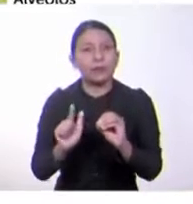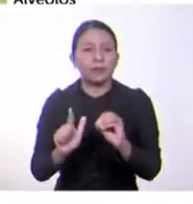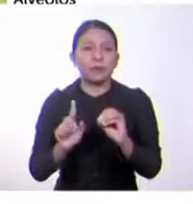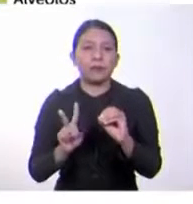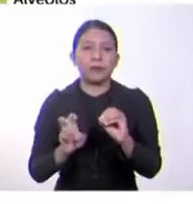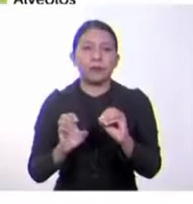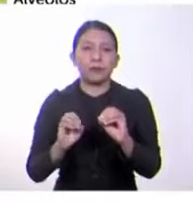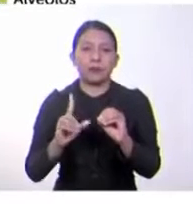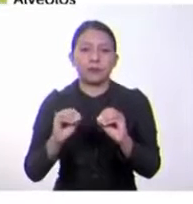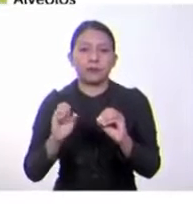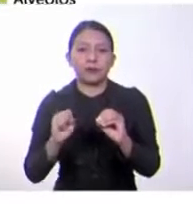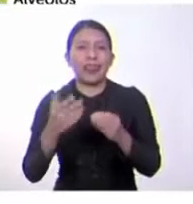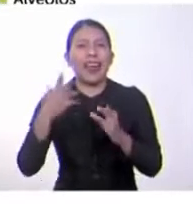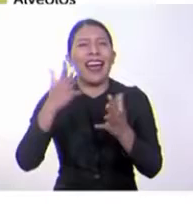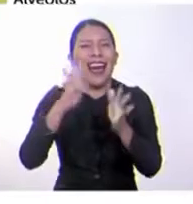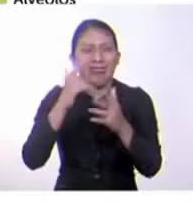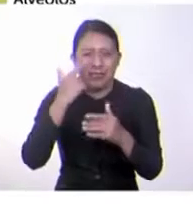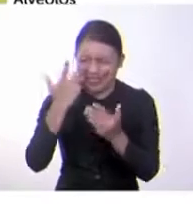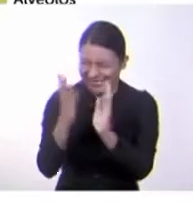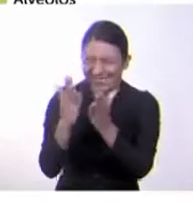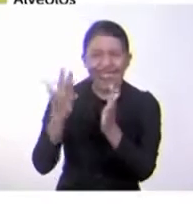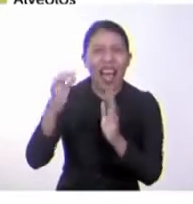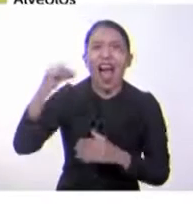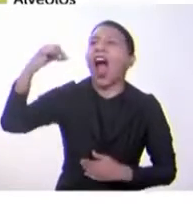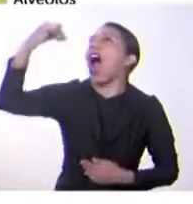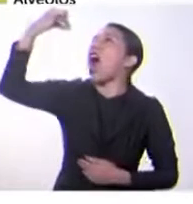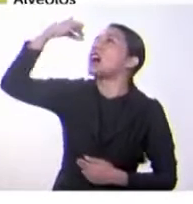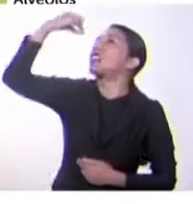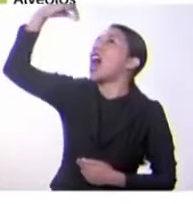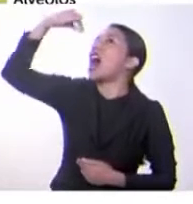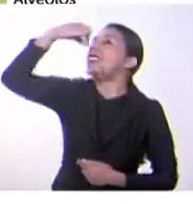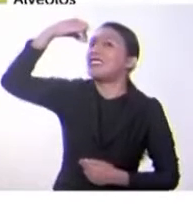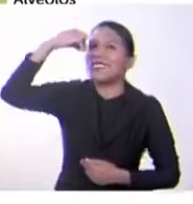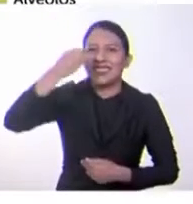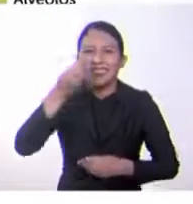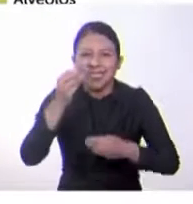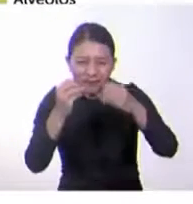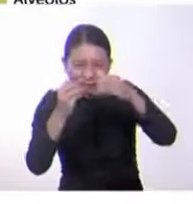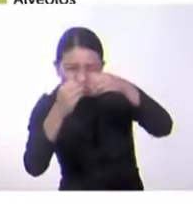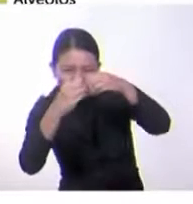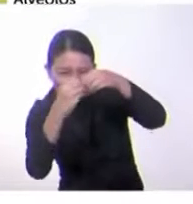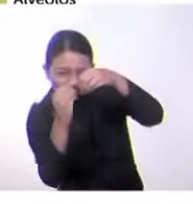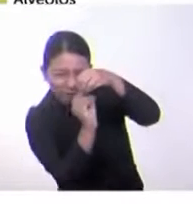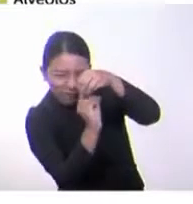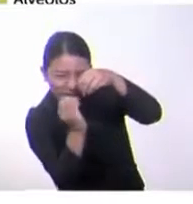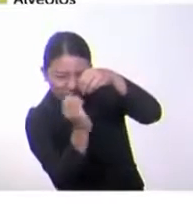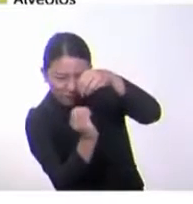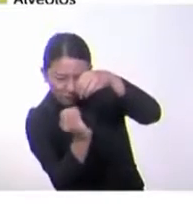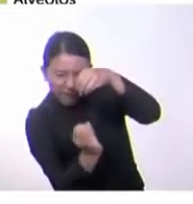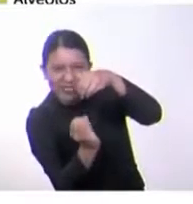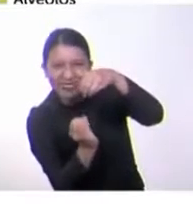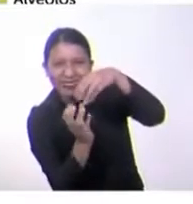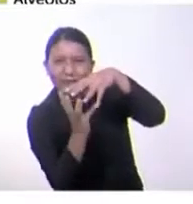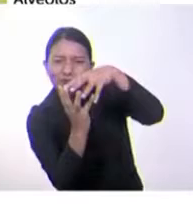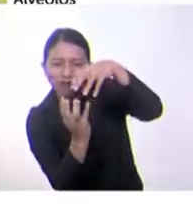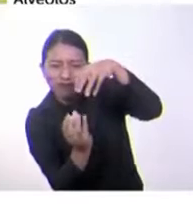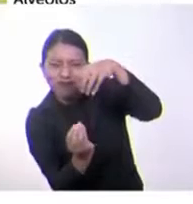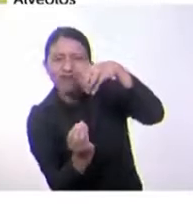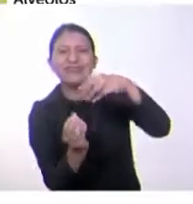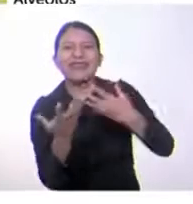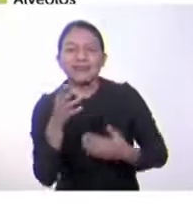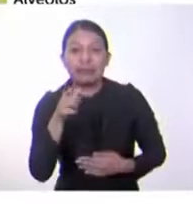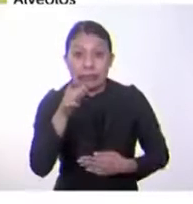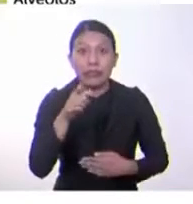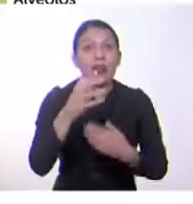parecen racimos de uvas, muy pequeños en tamaño. Ahí es exactamente donde el paso de la